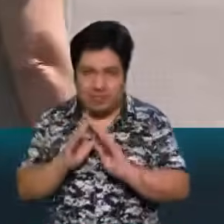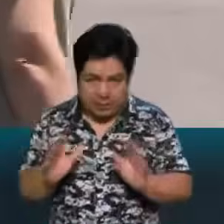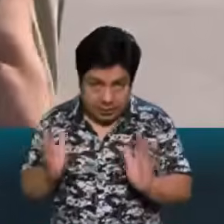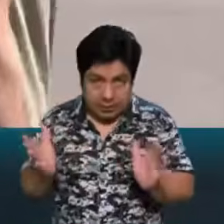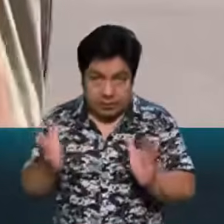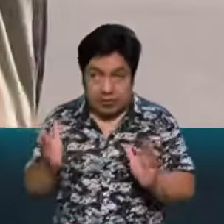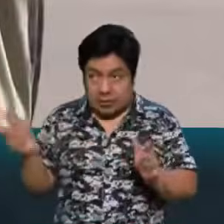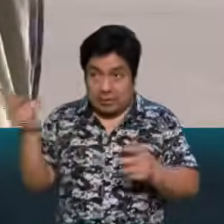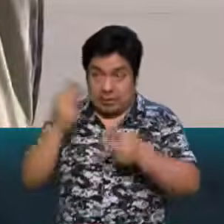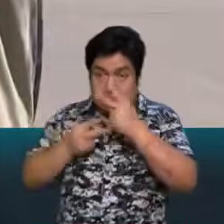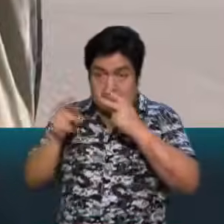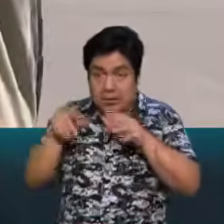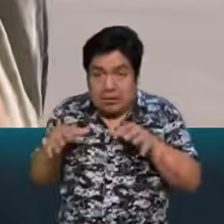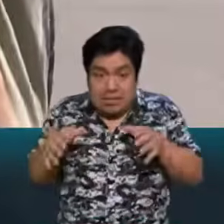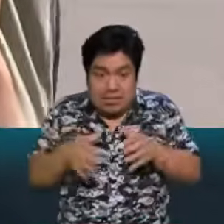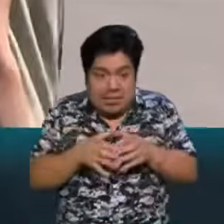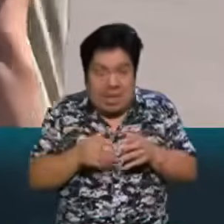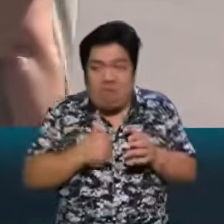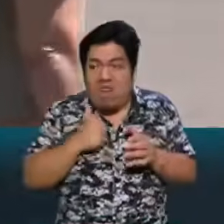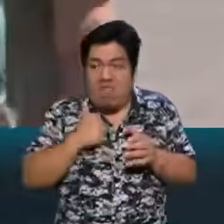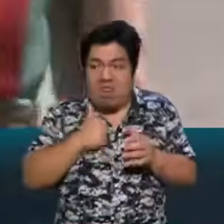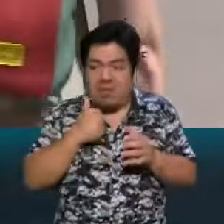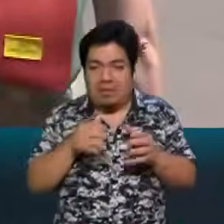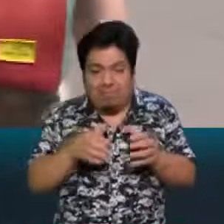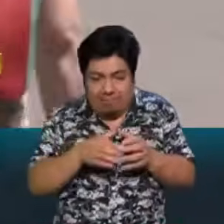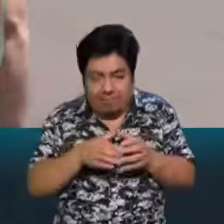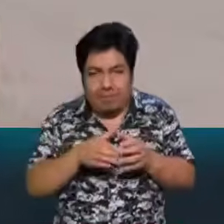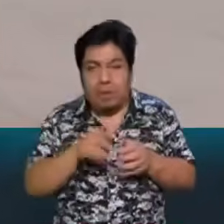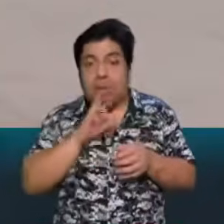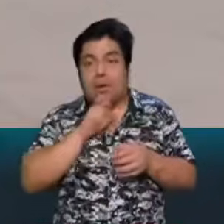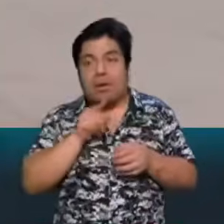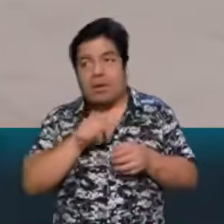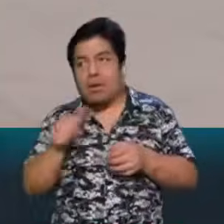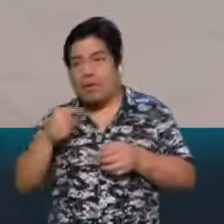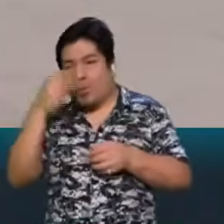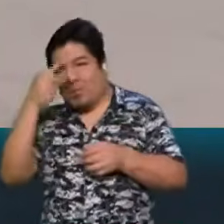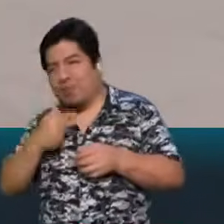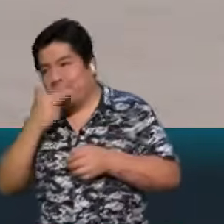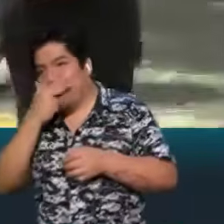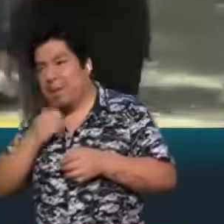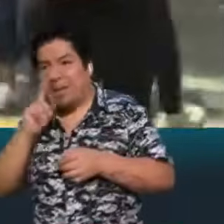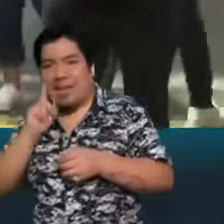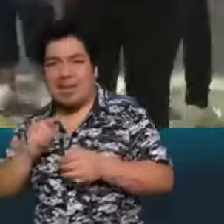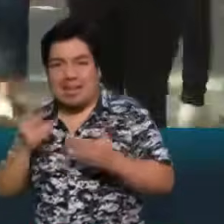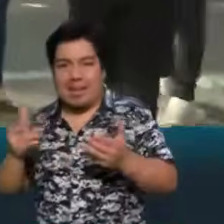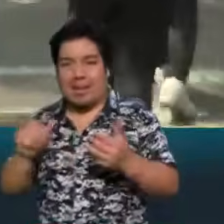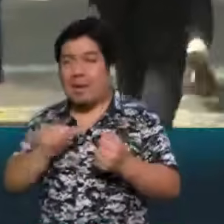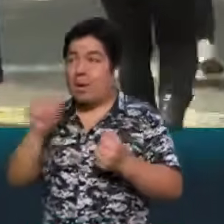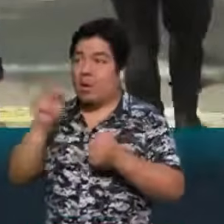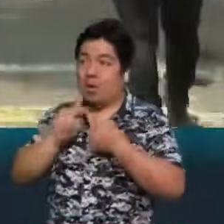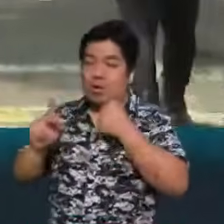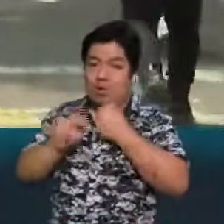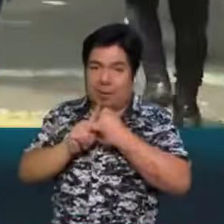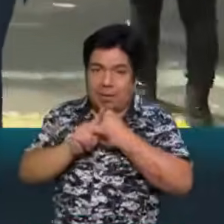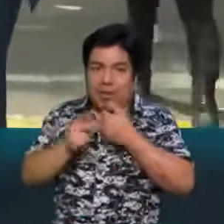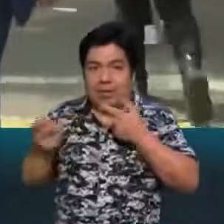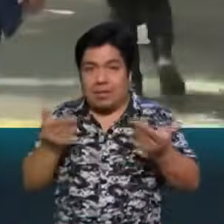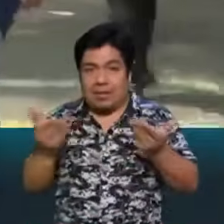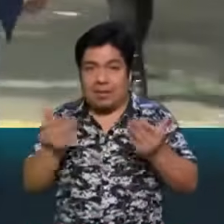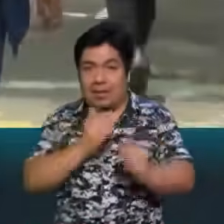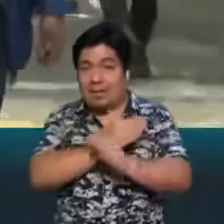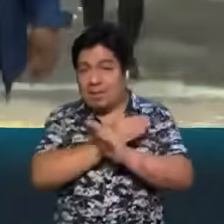es que están acaparando la vivienda, y eso lo haga un mexicano o lo haga alguna persona extranjera, pues es algo que tenemos que